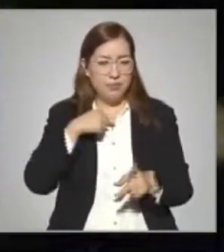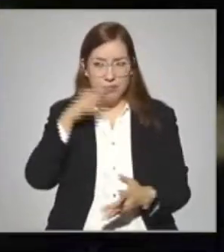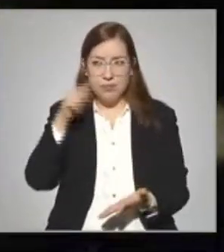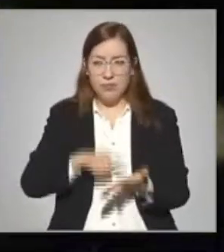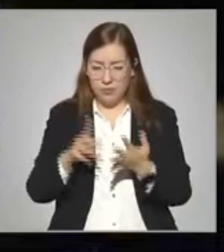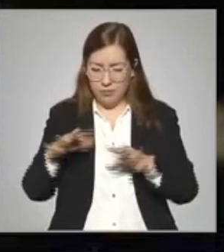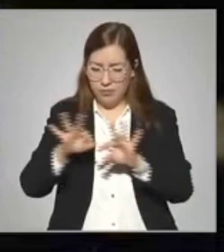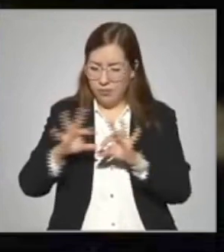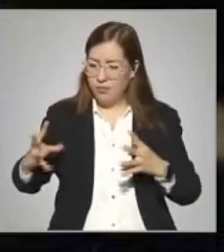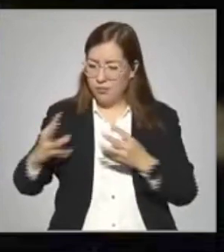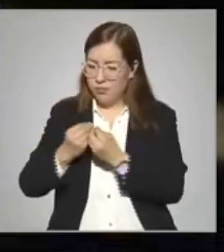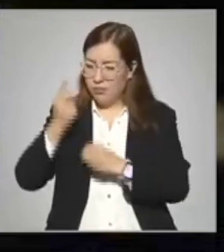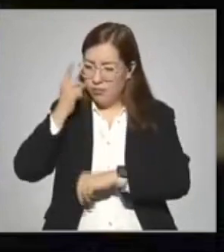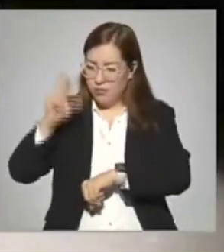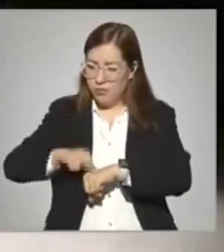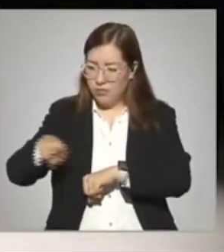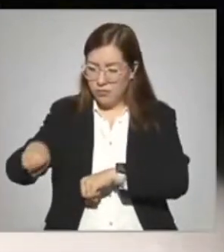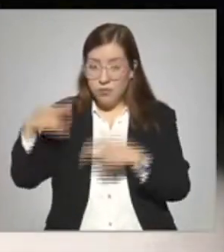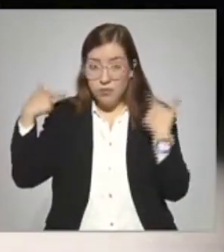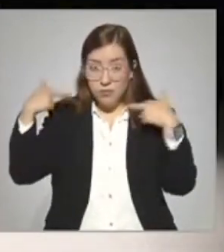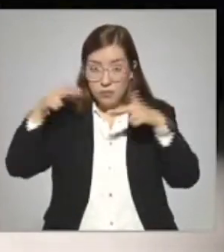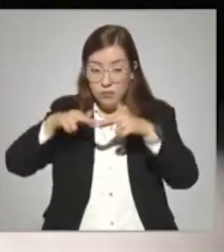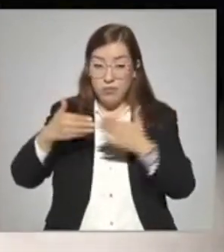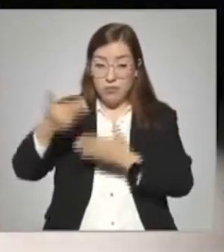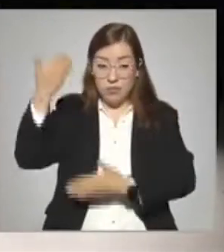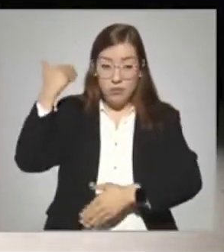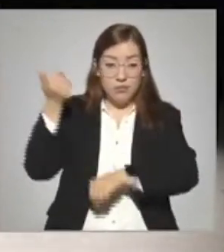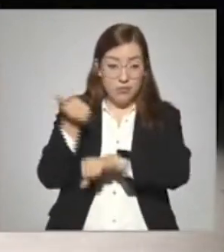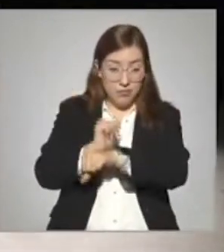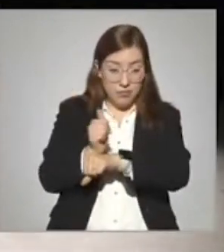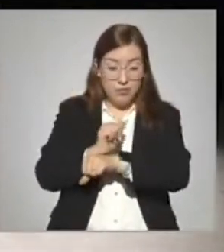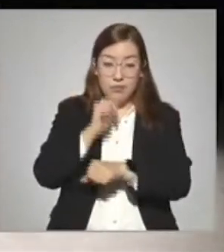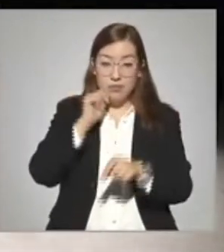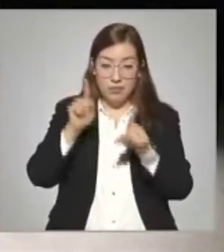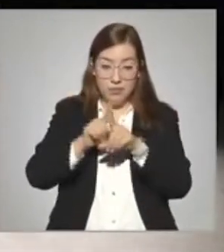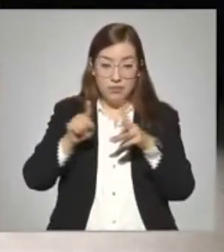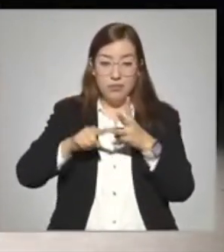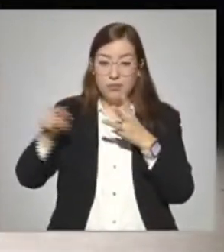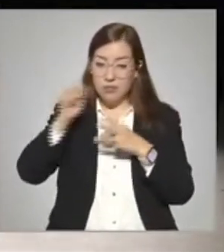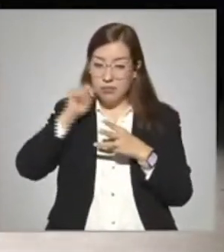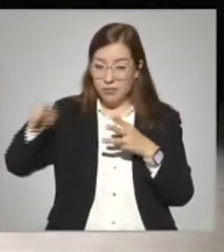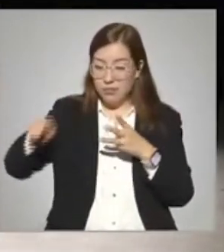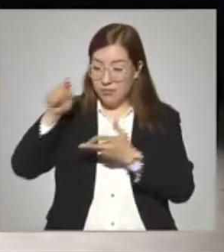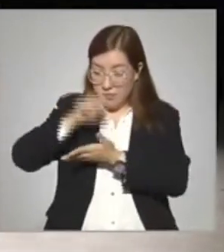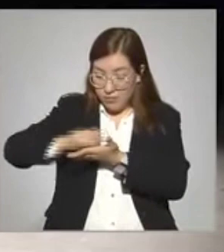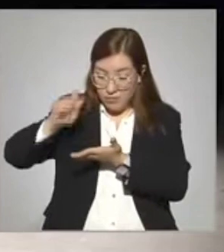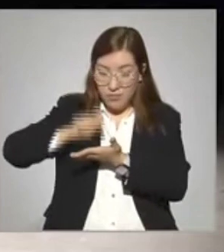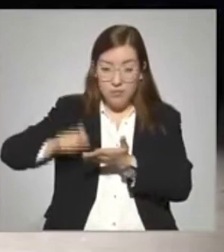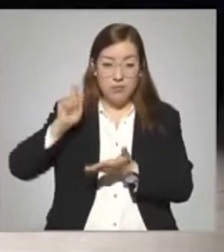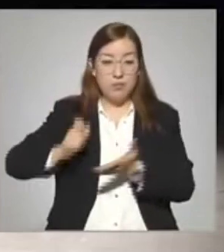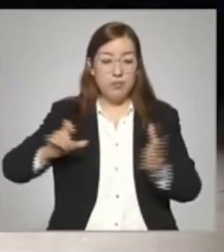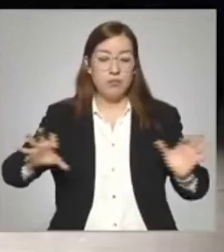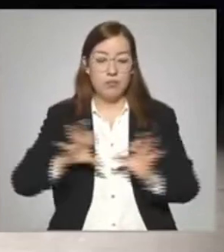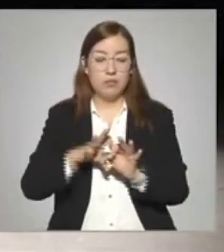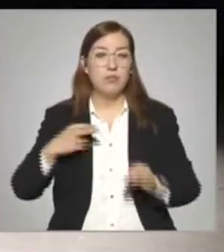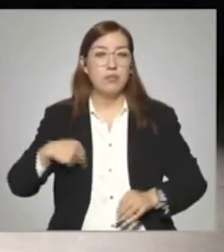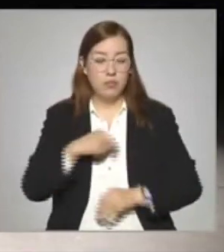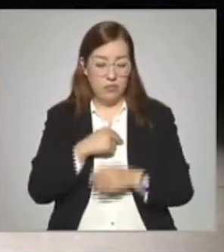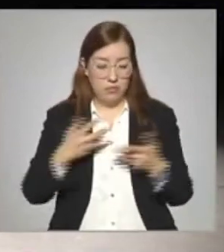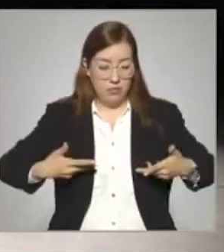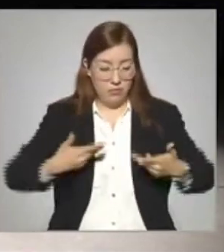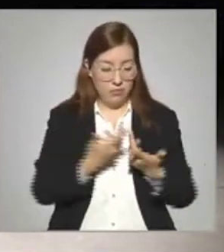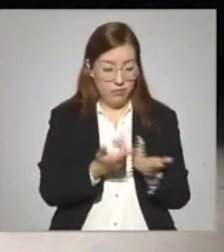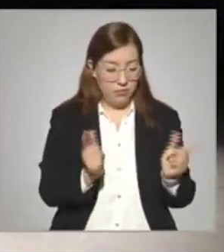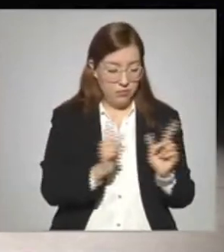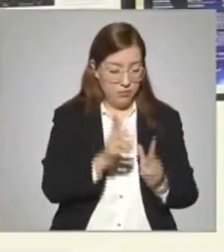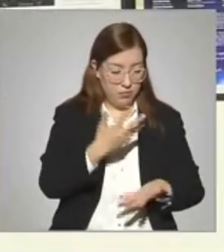con un director que además es maestro, que además fue actor, que además escribe, porque también tiene mucho que ver con lo que hacemos los Tristes Tigres. O sea, nosotros